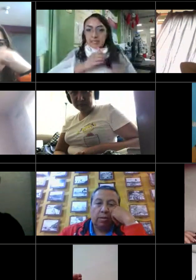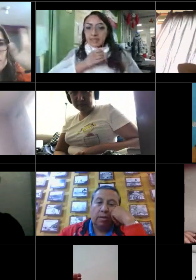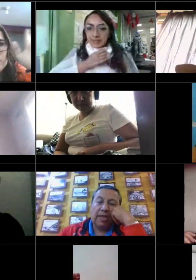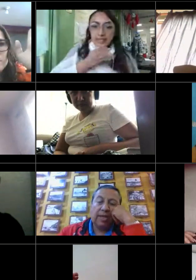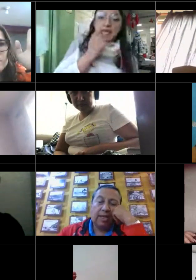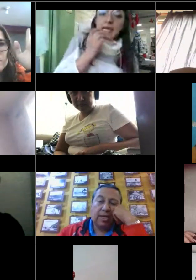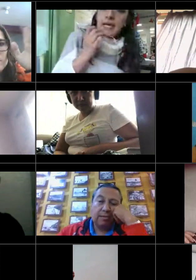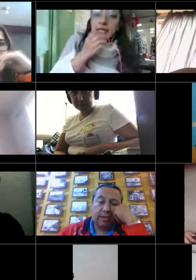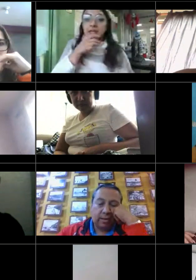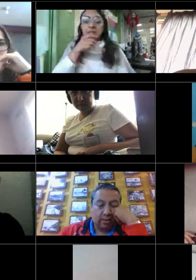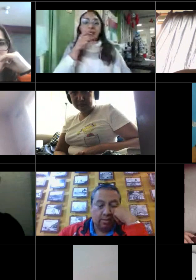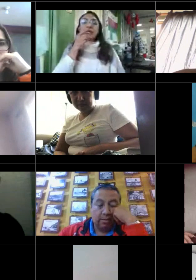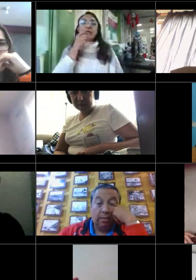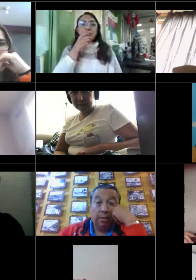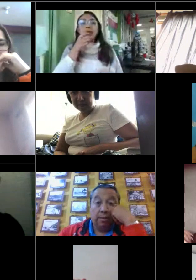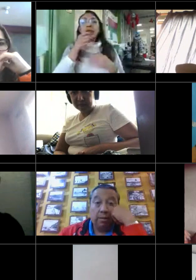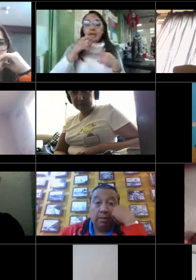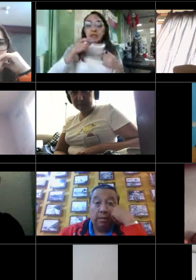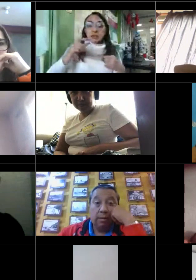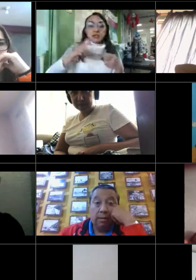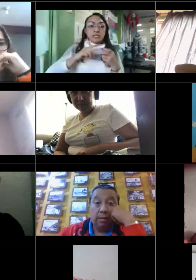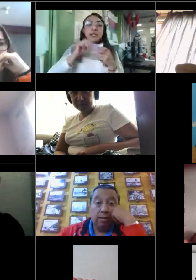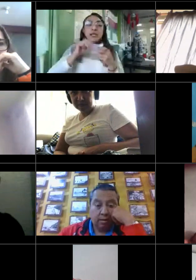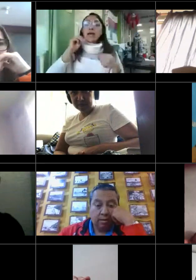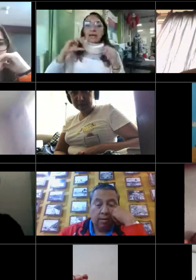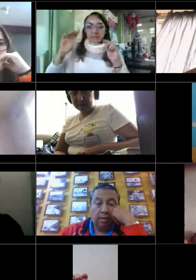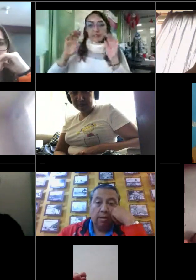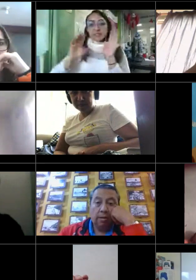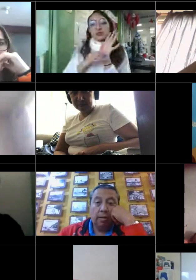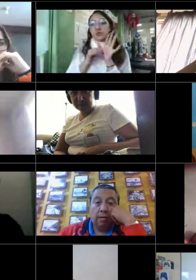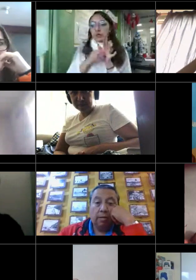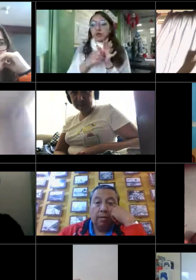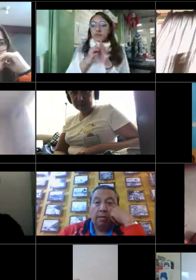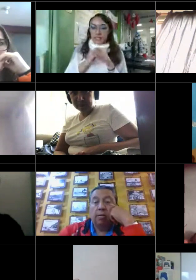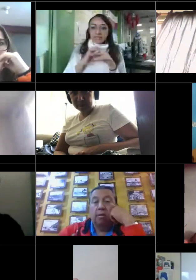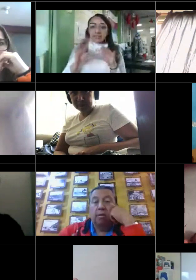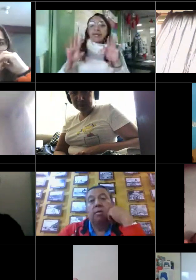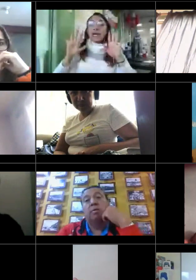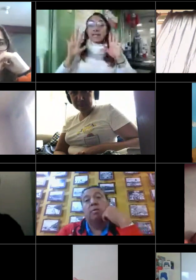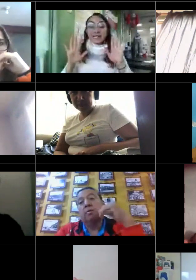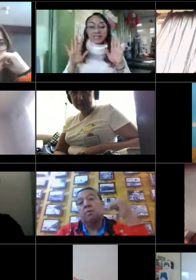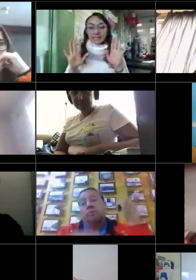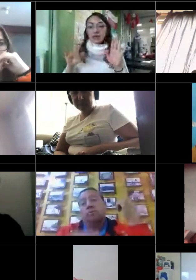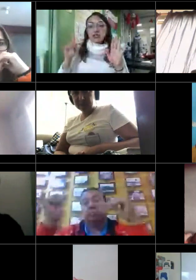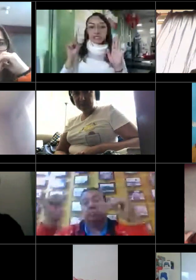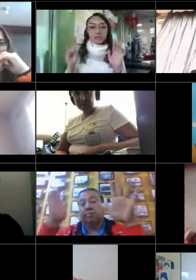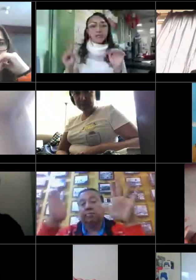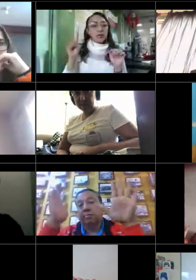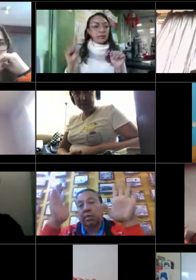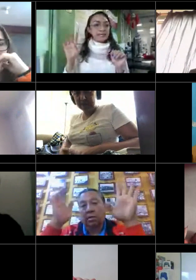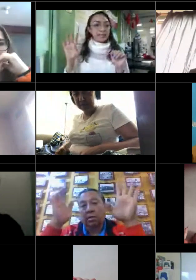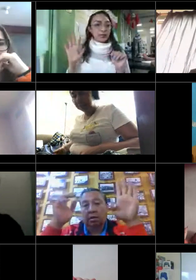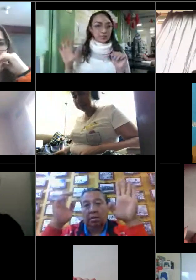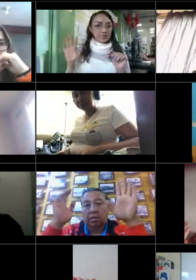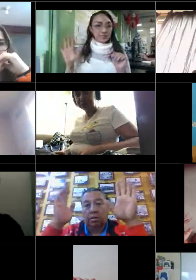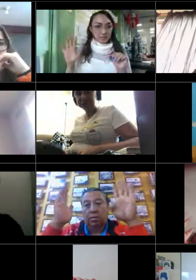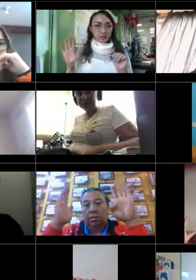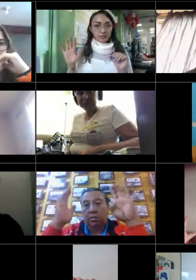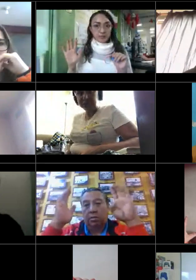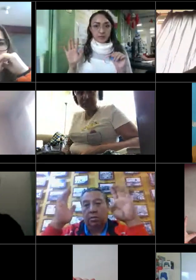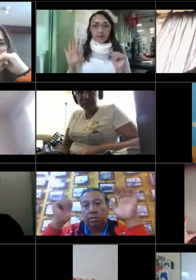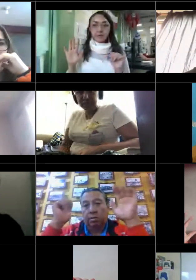Ahí está. Con la derecha, maestra. Entonces, esta va a ser su mano dominante. El deletreo siempre lo van a hacer con